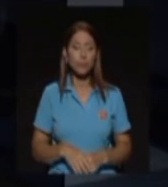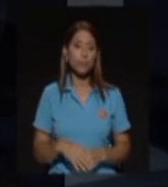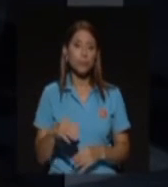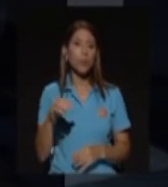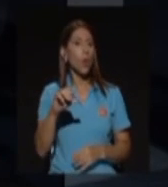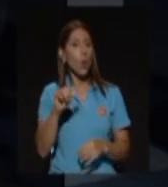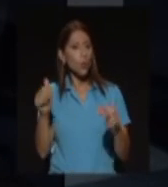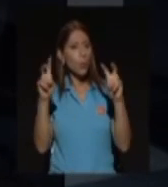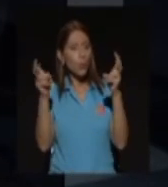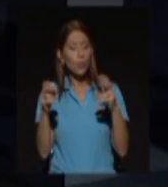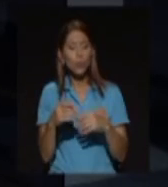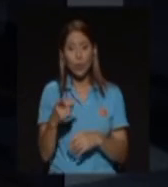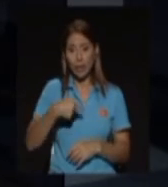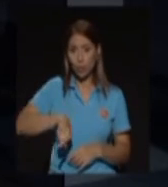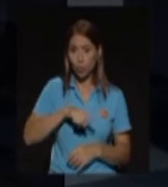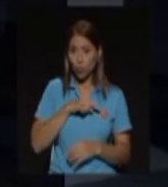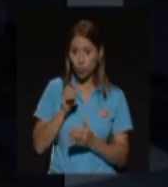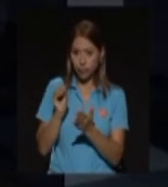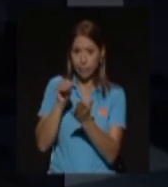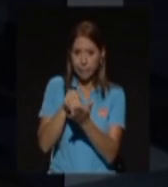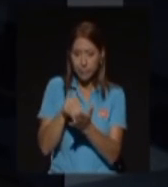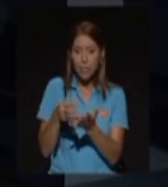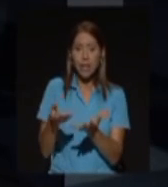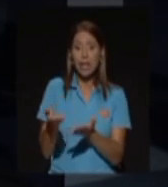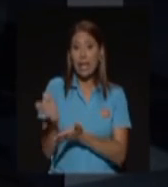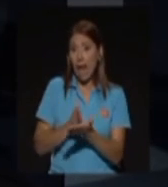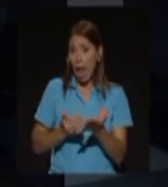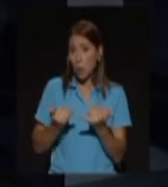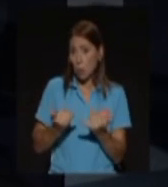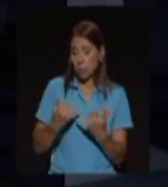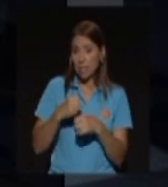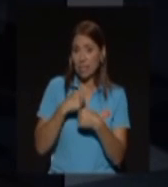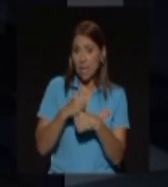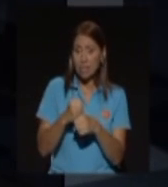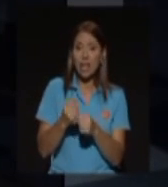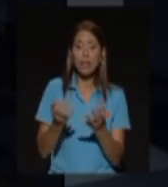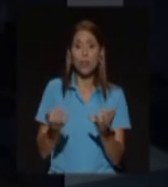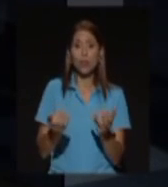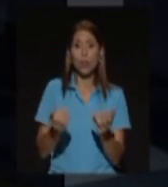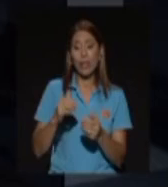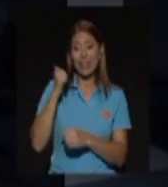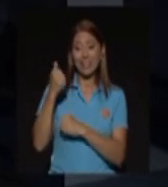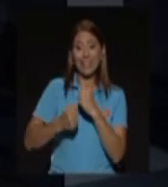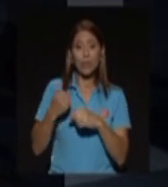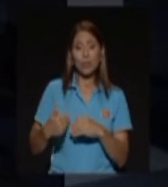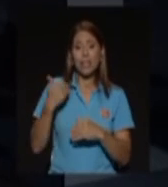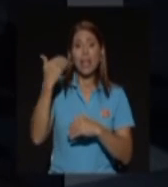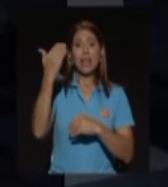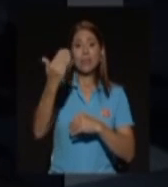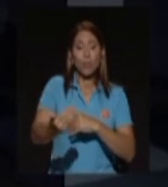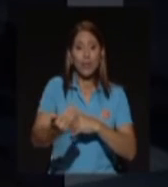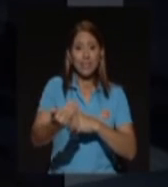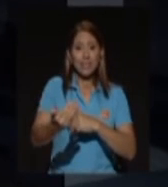Otro punto que señalábamos y que algo se está haciendo en puertos una década después y muy poco